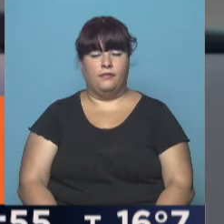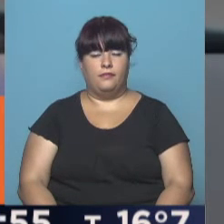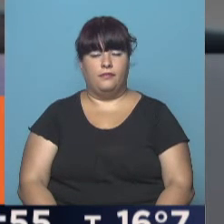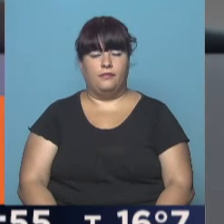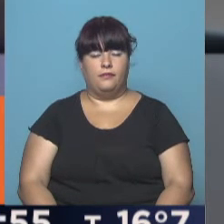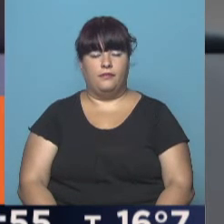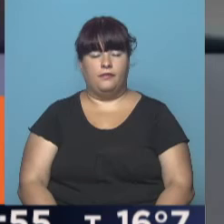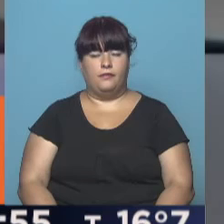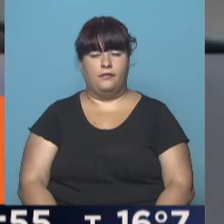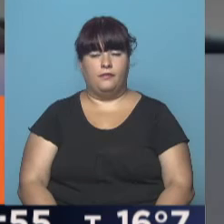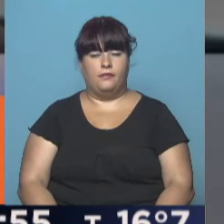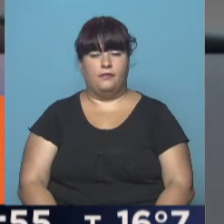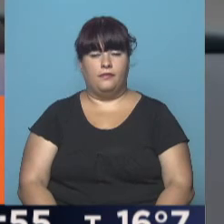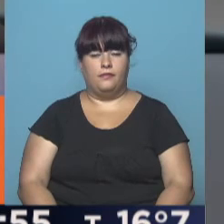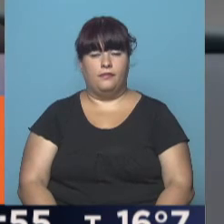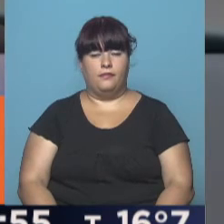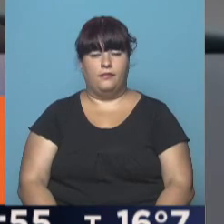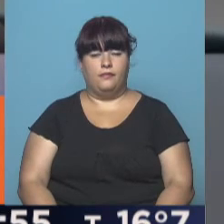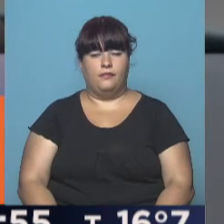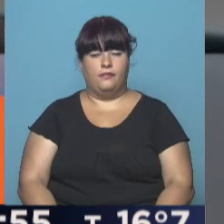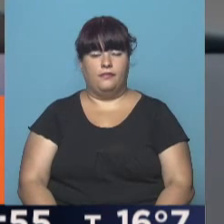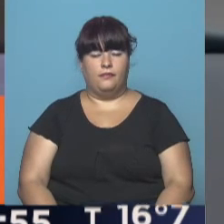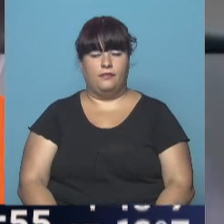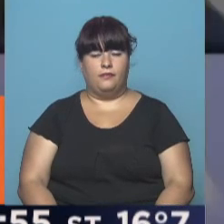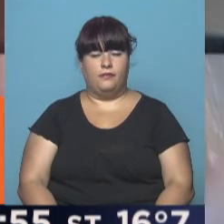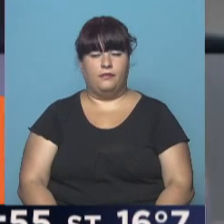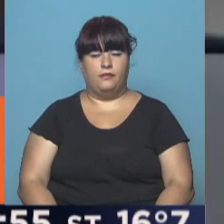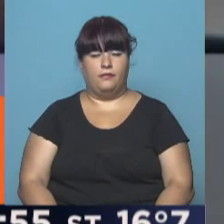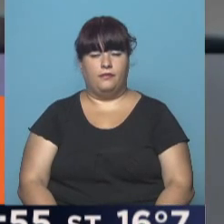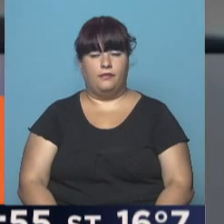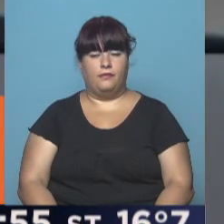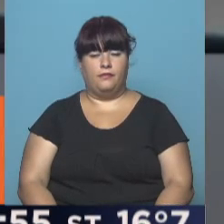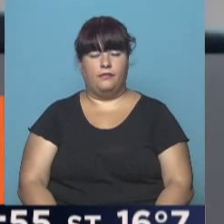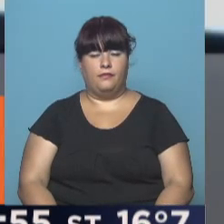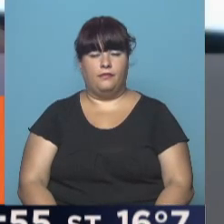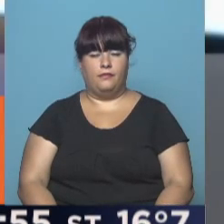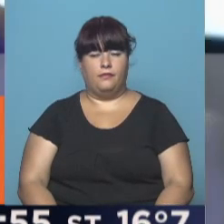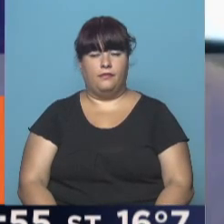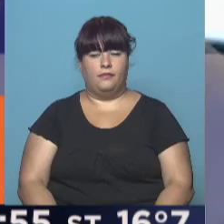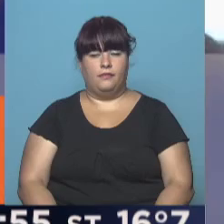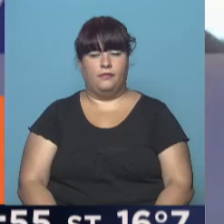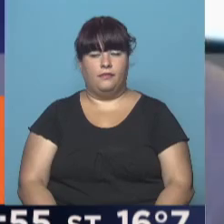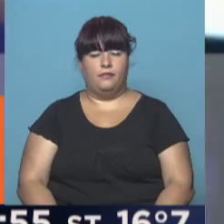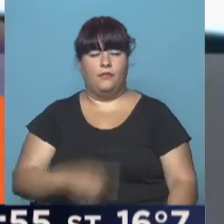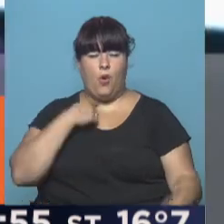bem. E muito obrigado a todos. E não vou dar o grito, só vou fazer o...